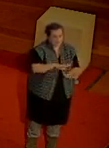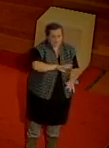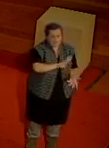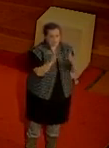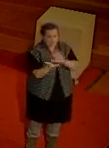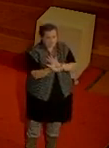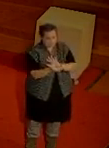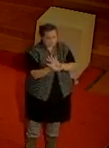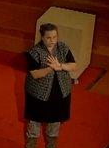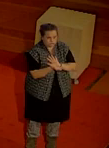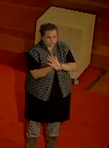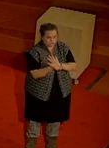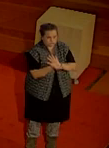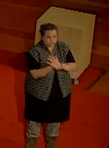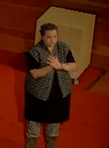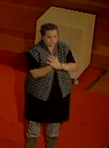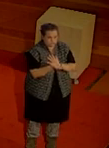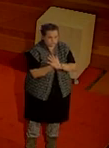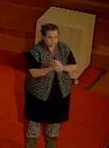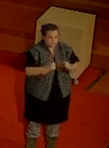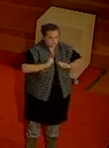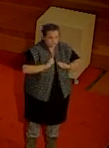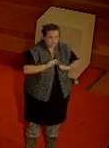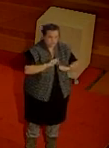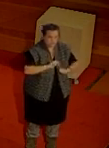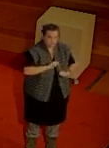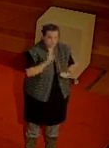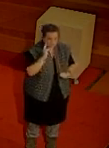como digo muy muy inquietante